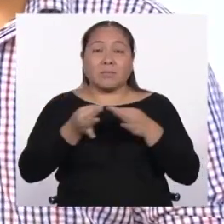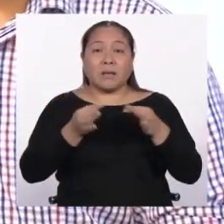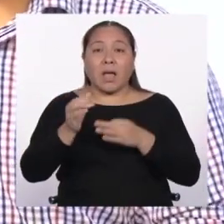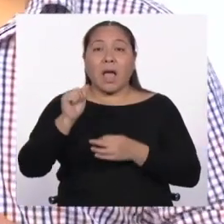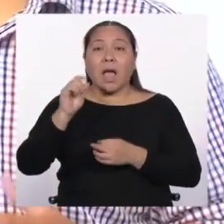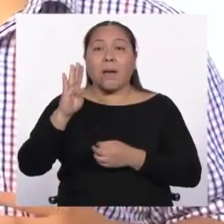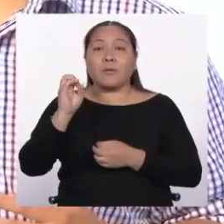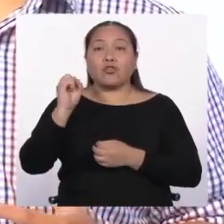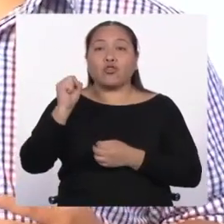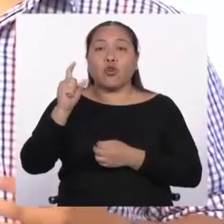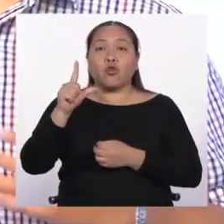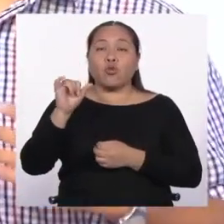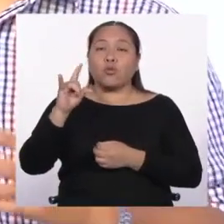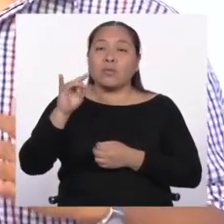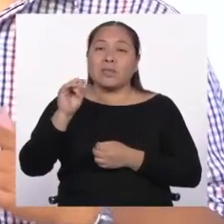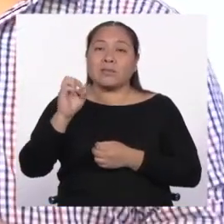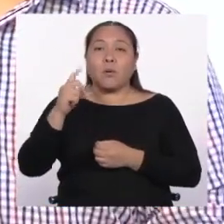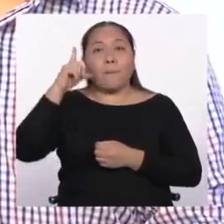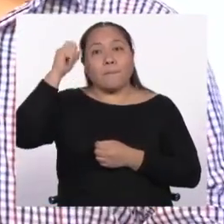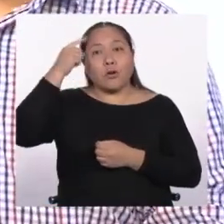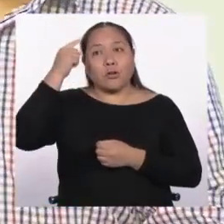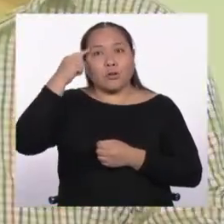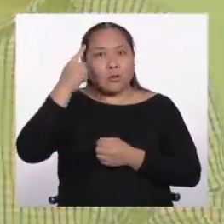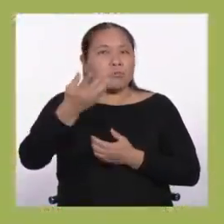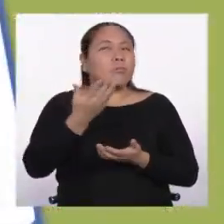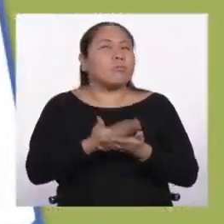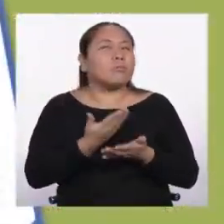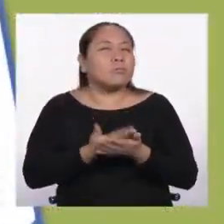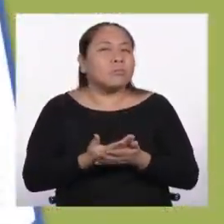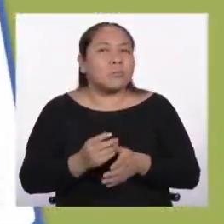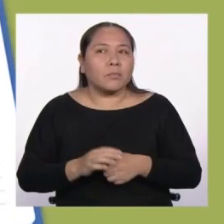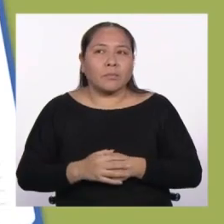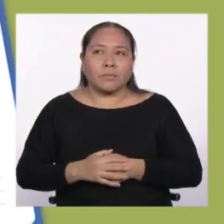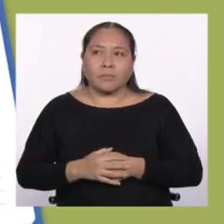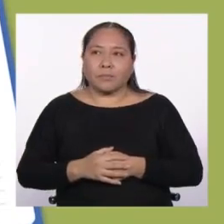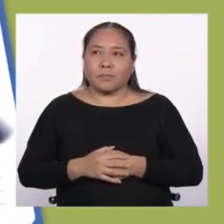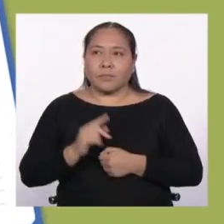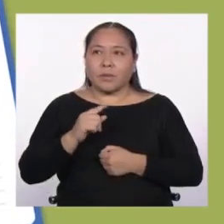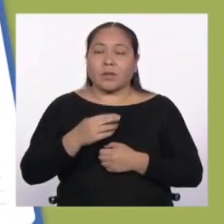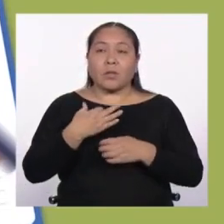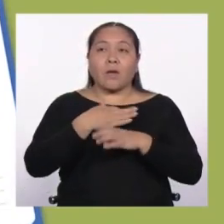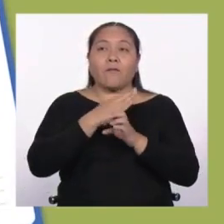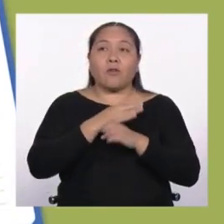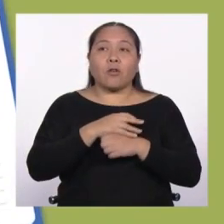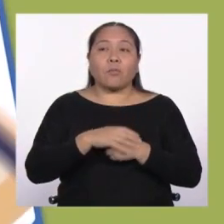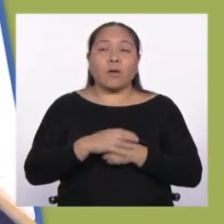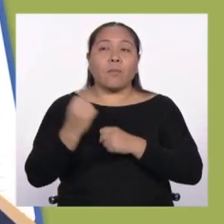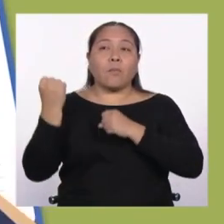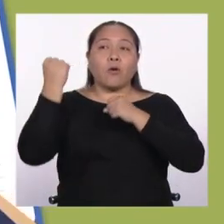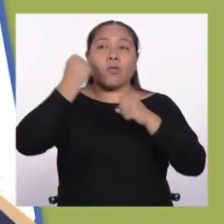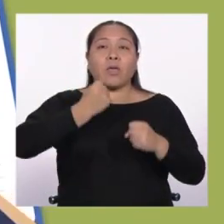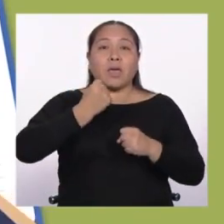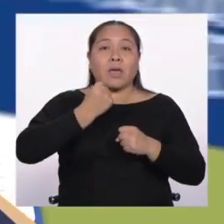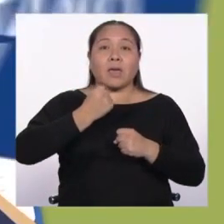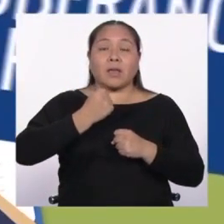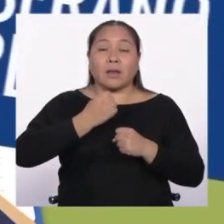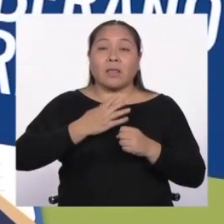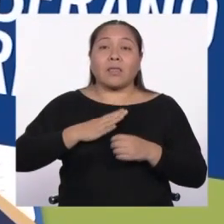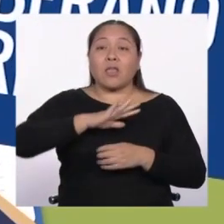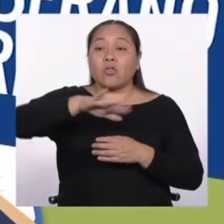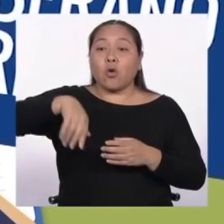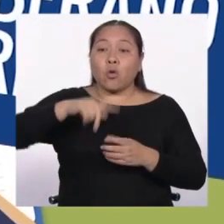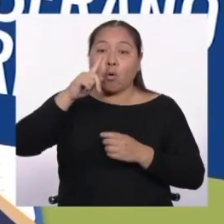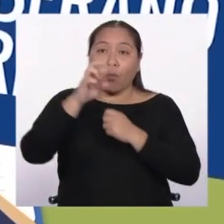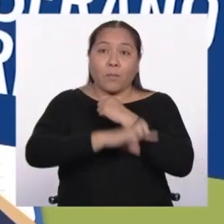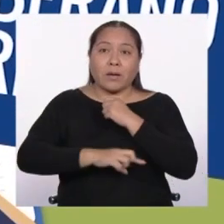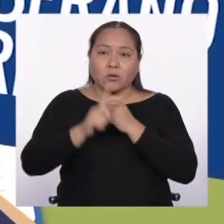político, así que veamos cuánto has aprendido. El absolutismo político es el sistema en el que todo el poder de un país se centra